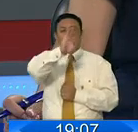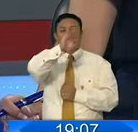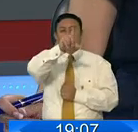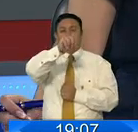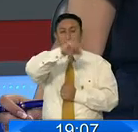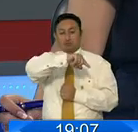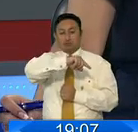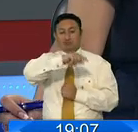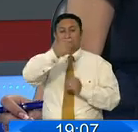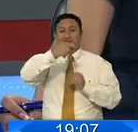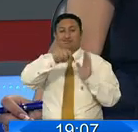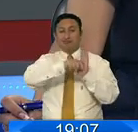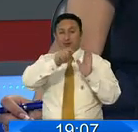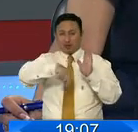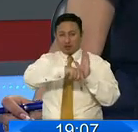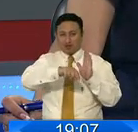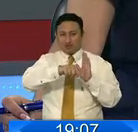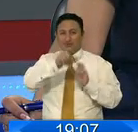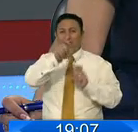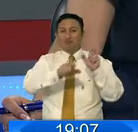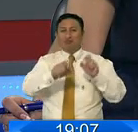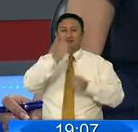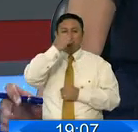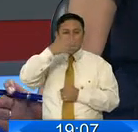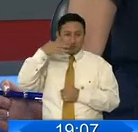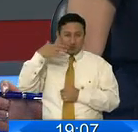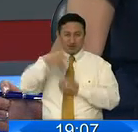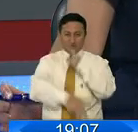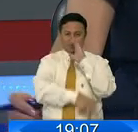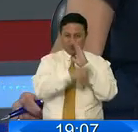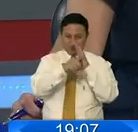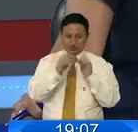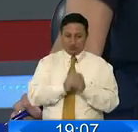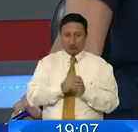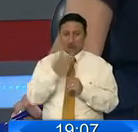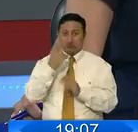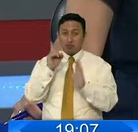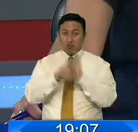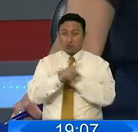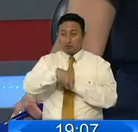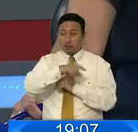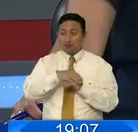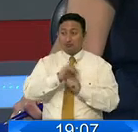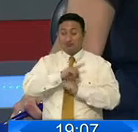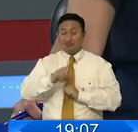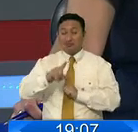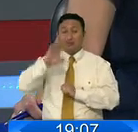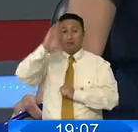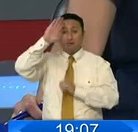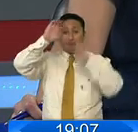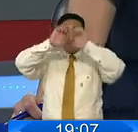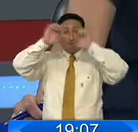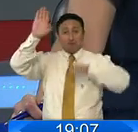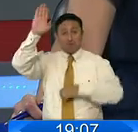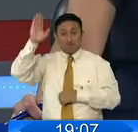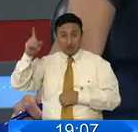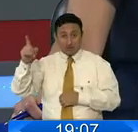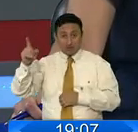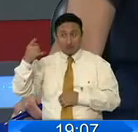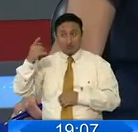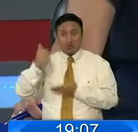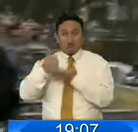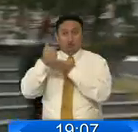explotación petrolera de Chevron en la Amazonía ecuatoriana, denuncia que se pretendería beneficiar a la petrolera internacional.